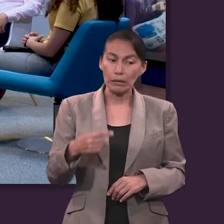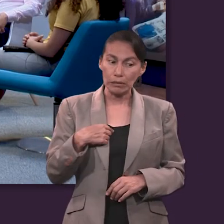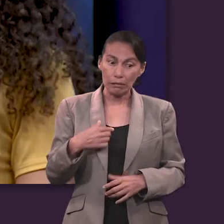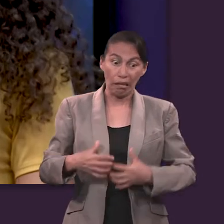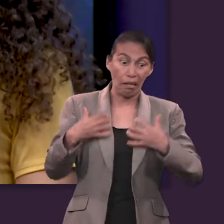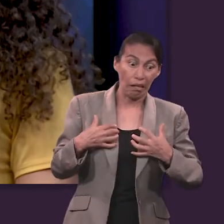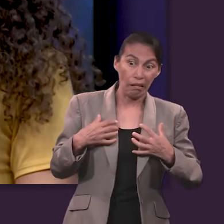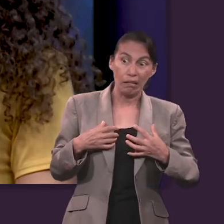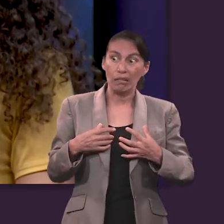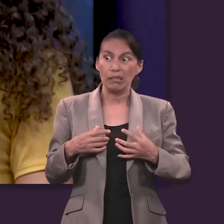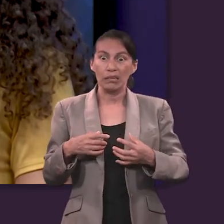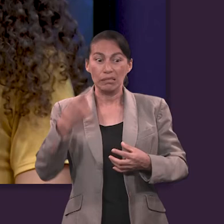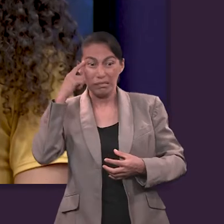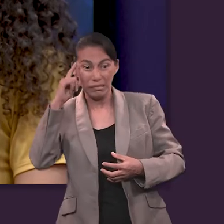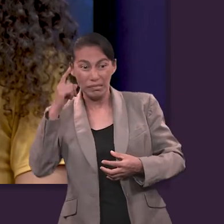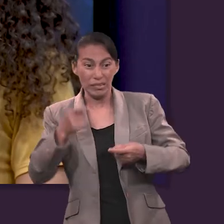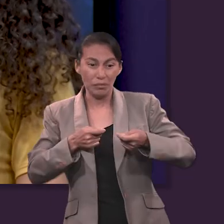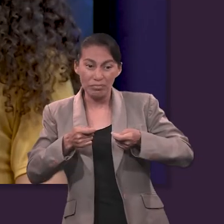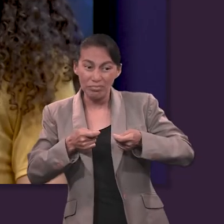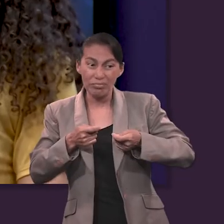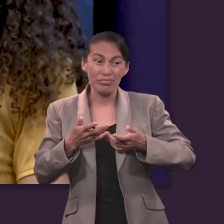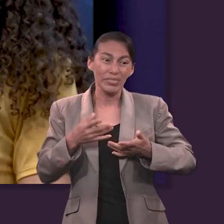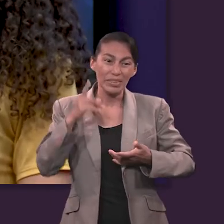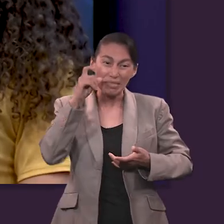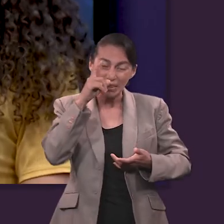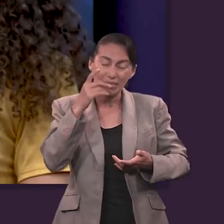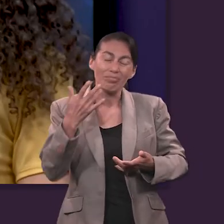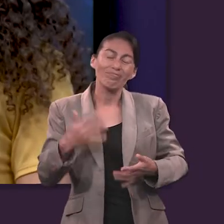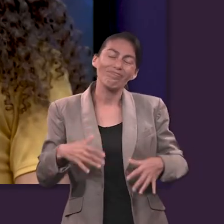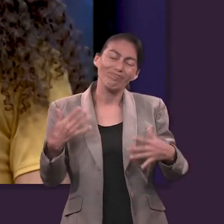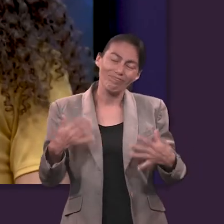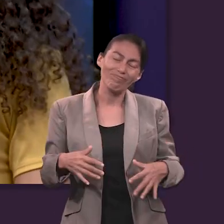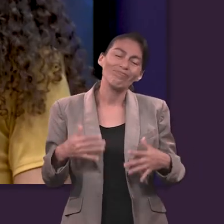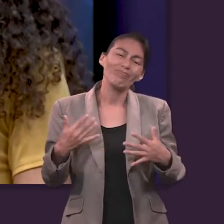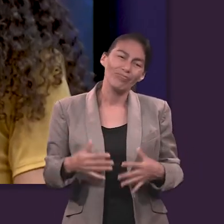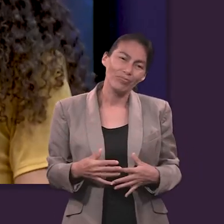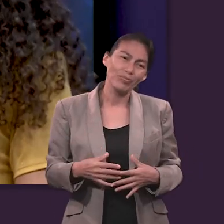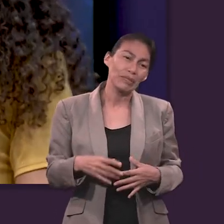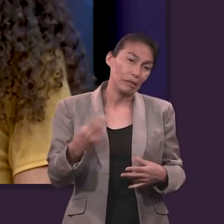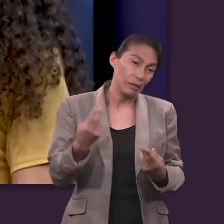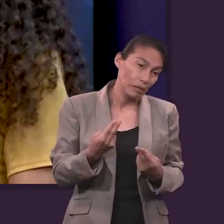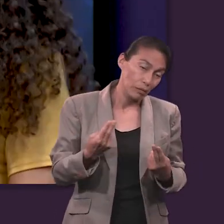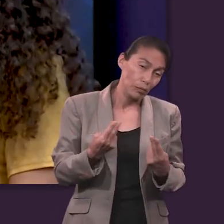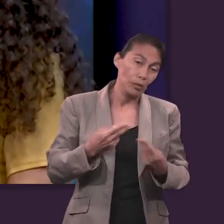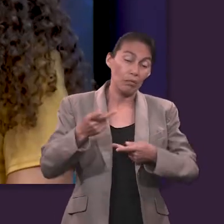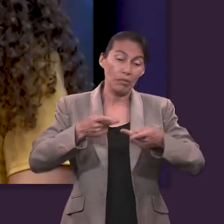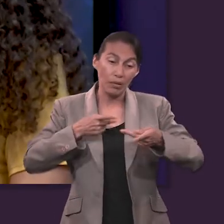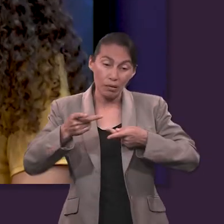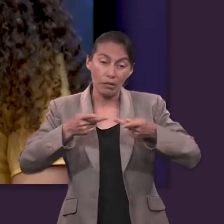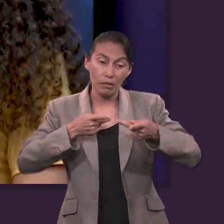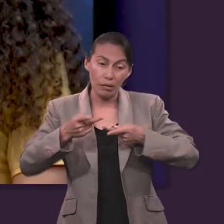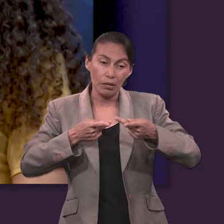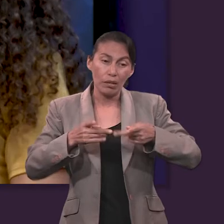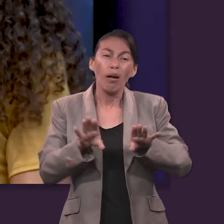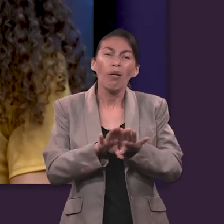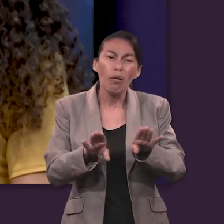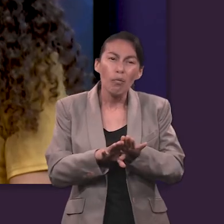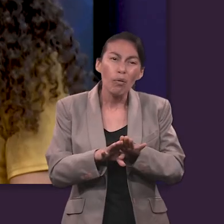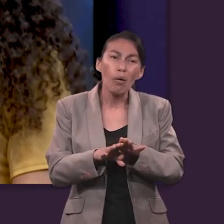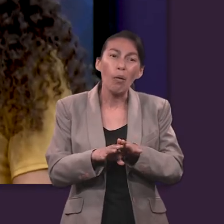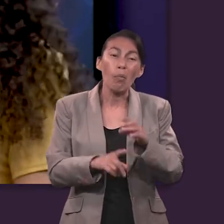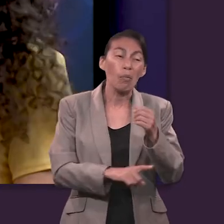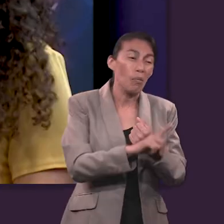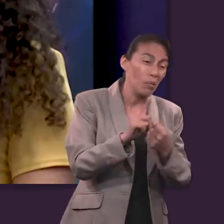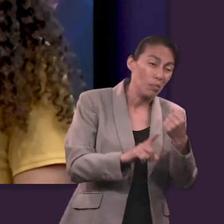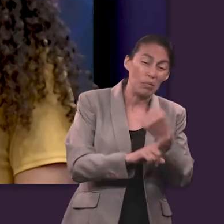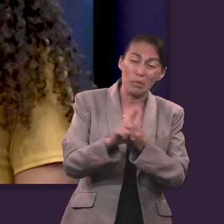Controlar nuestro carácter no es fácil. Necesitamos mucha práctica y muchas veces esa práctica se adquiere solo a través de las